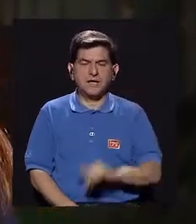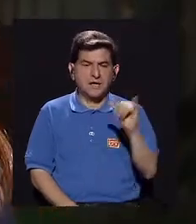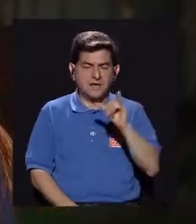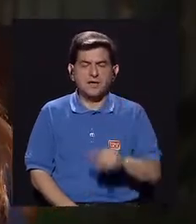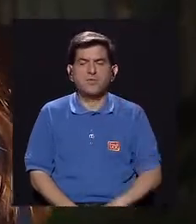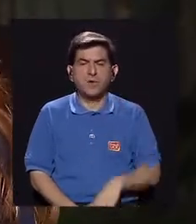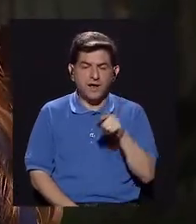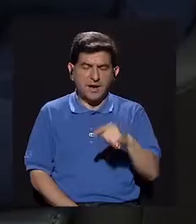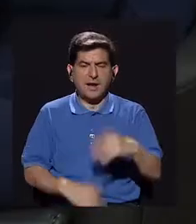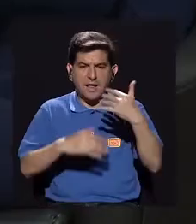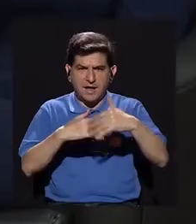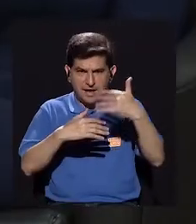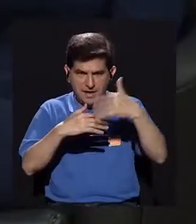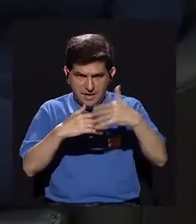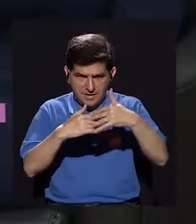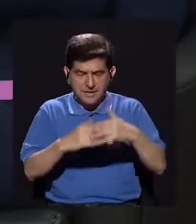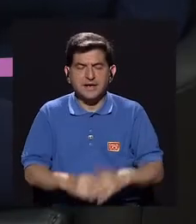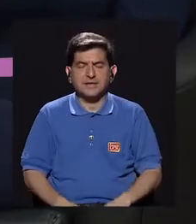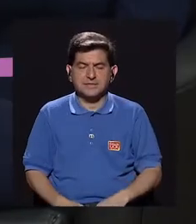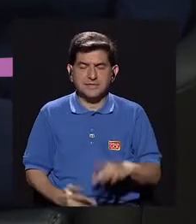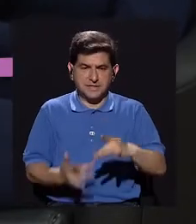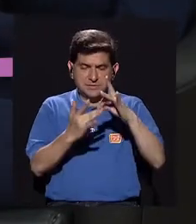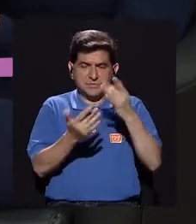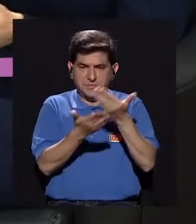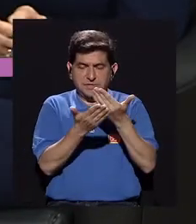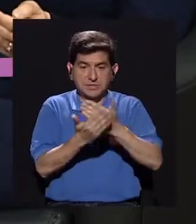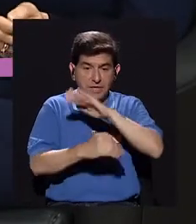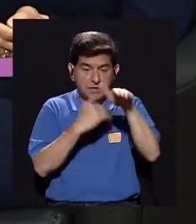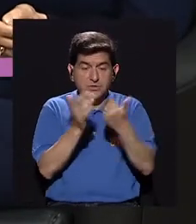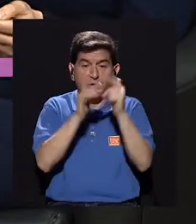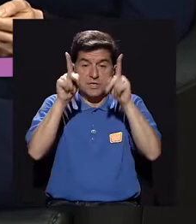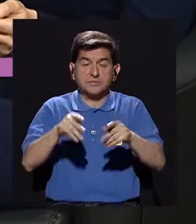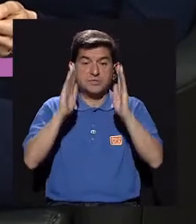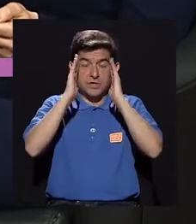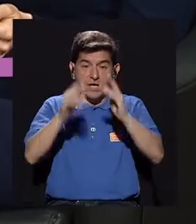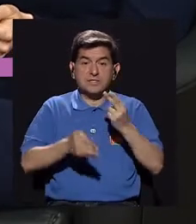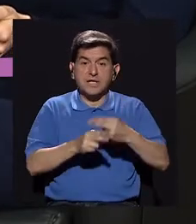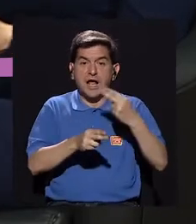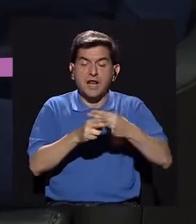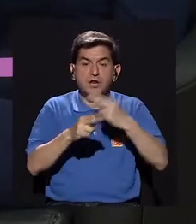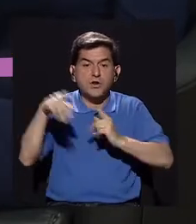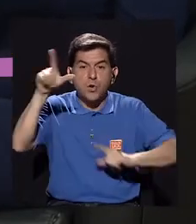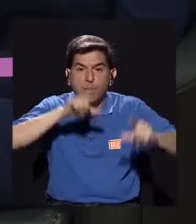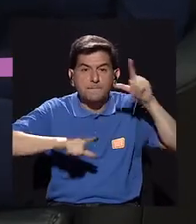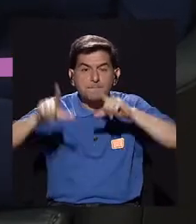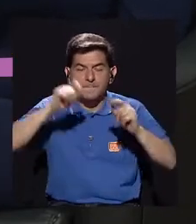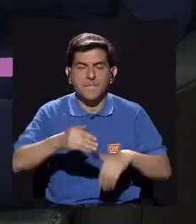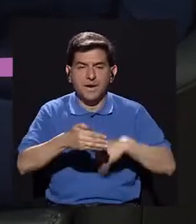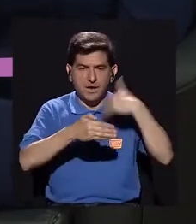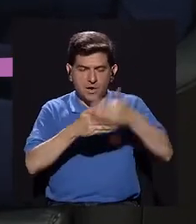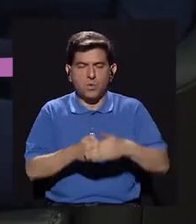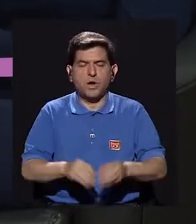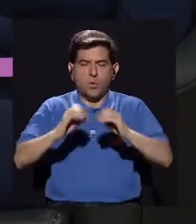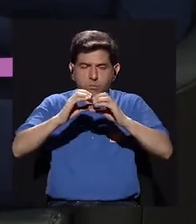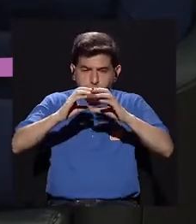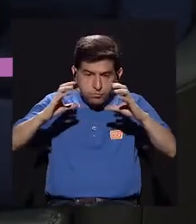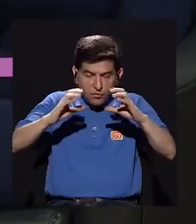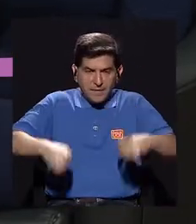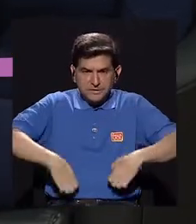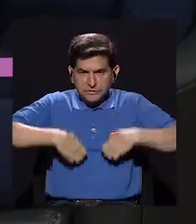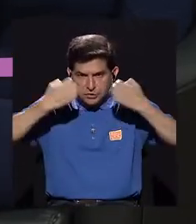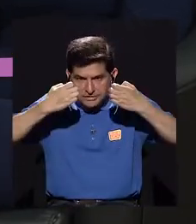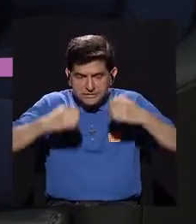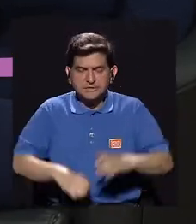hemoglobina glicosilada, que parece mentira, pero los pacientes están pendientes de todos esos nombres de laboratorio. Luego se ve